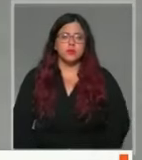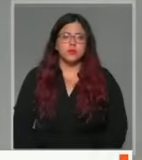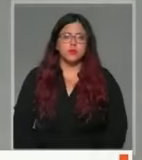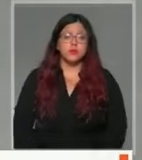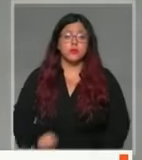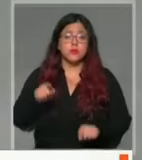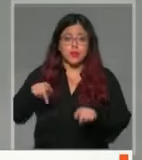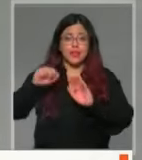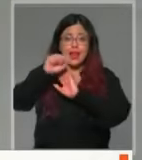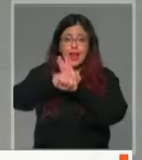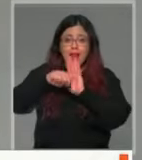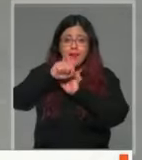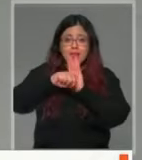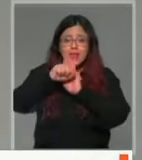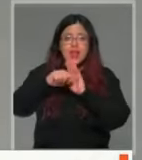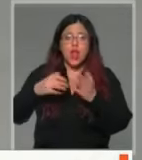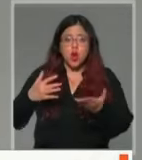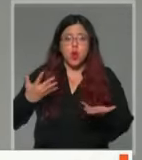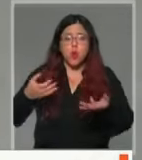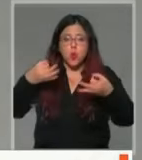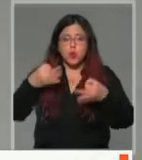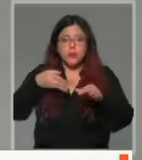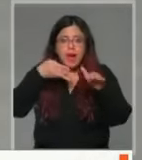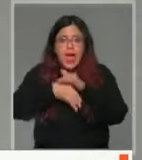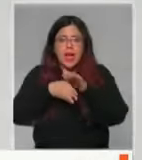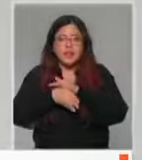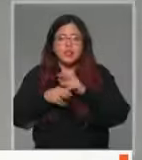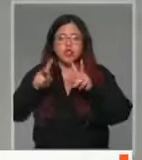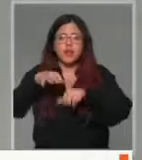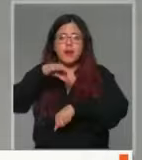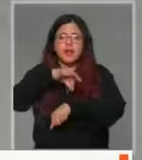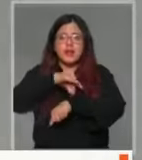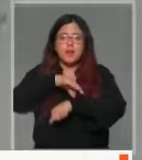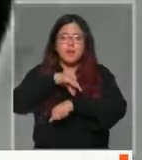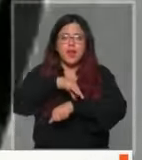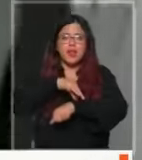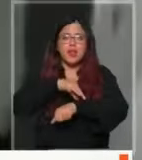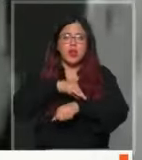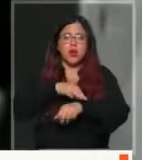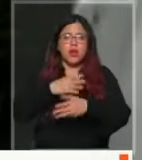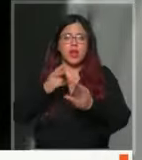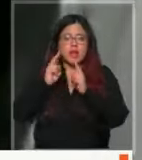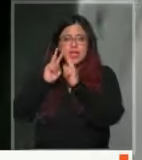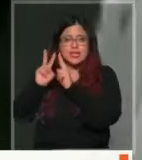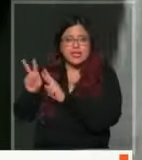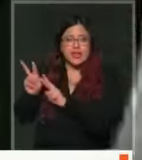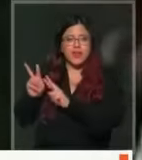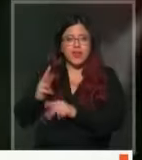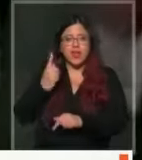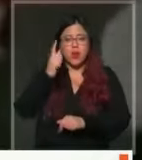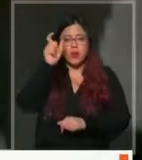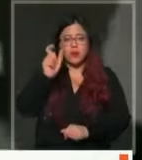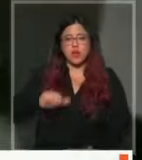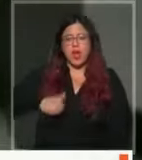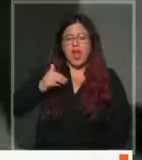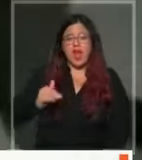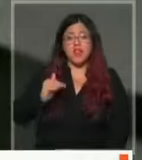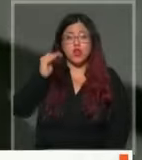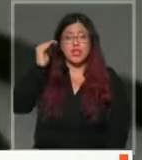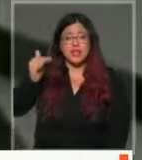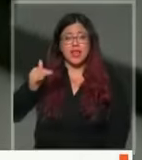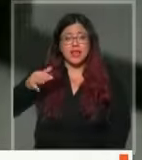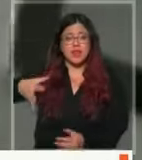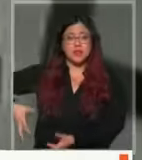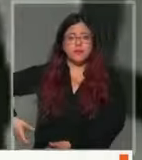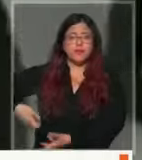este video es clave. Grabado en el acceso a la consulta médica, al acercar la imagen se ve que uno de los adolescentes porta en